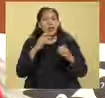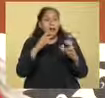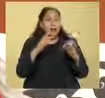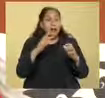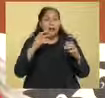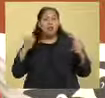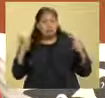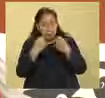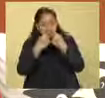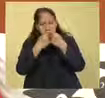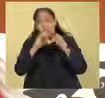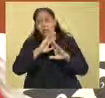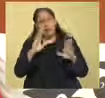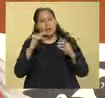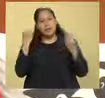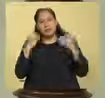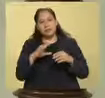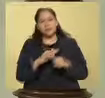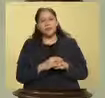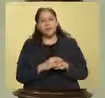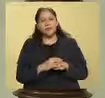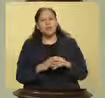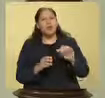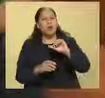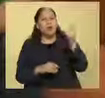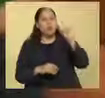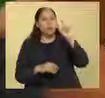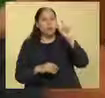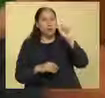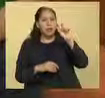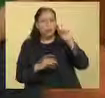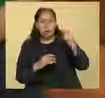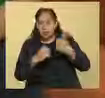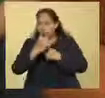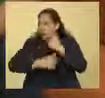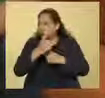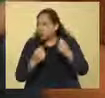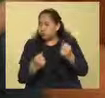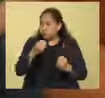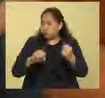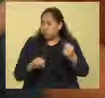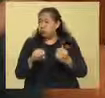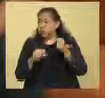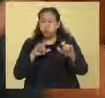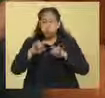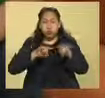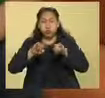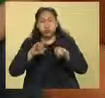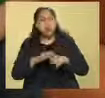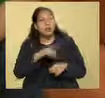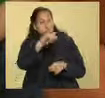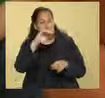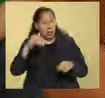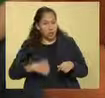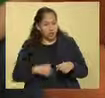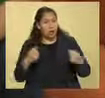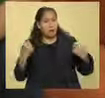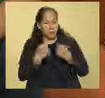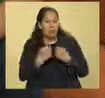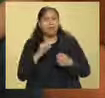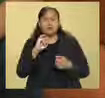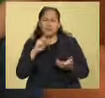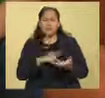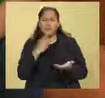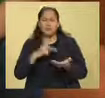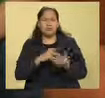chocan y quedan pues se la van a rifar y los otros 20 pues se tiran a matar choques has tenido alguna vez un accidente pues varios